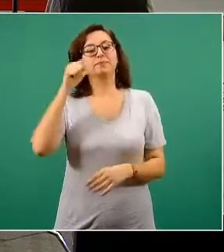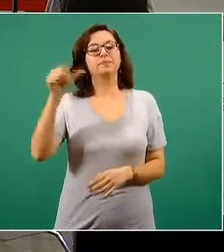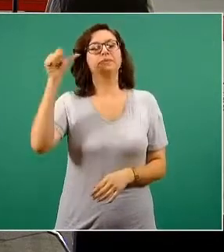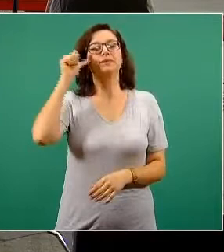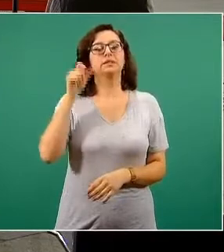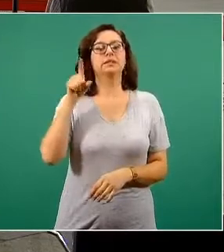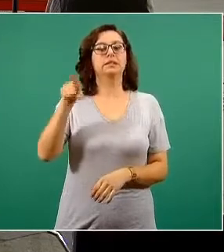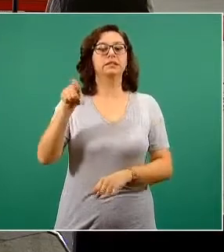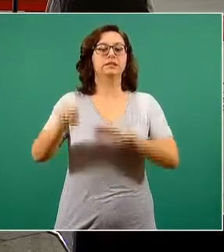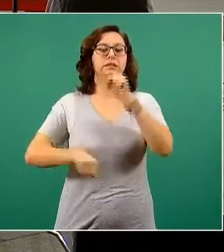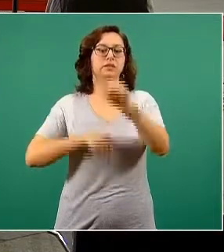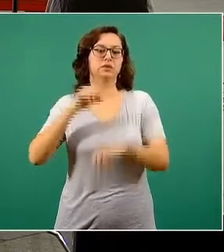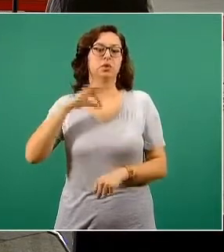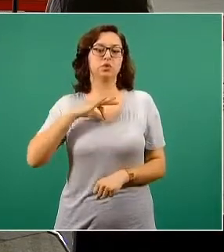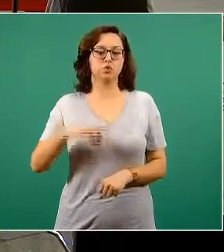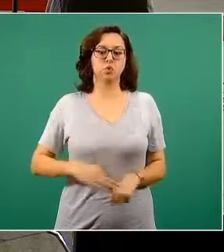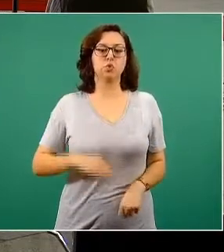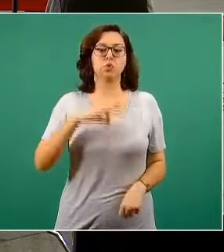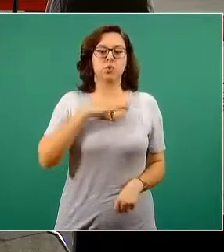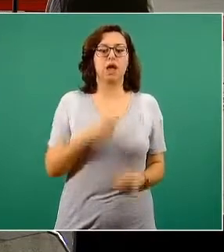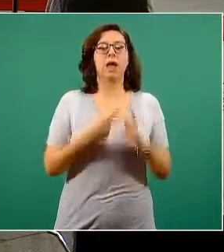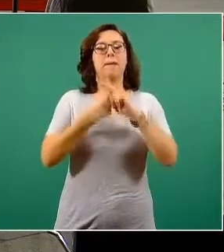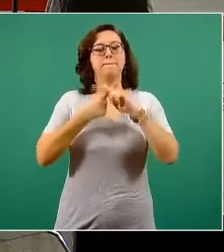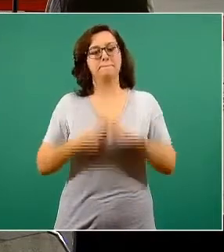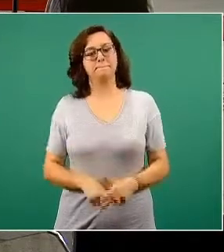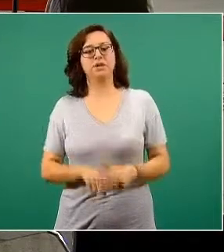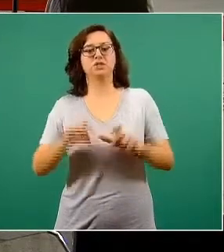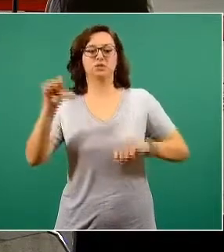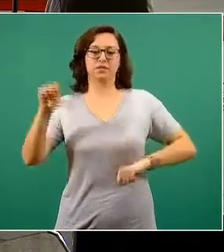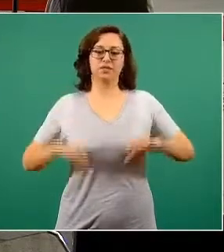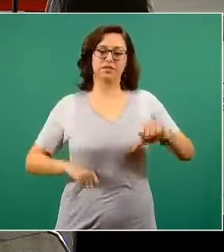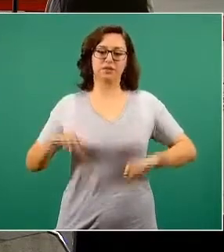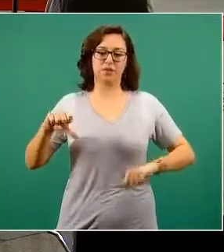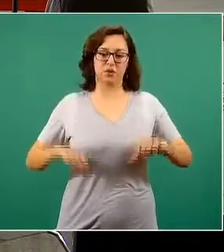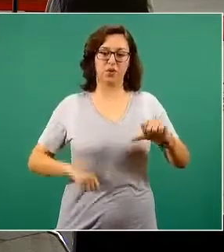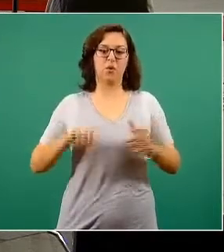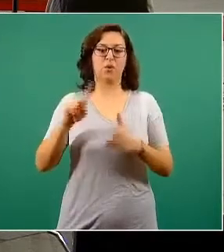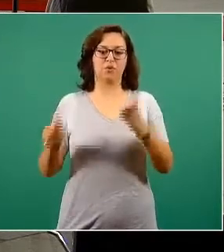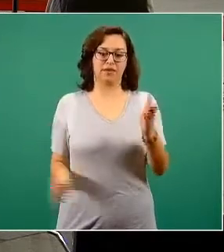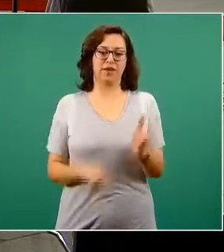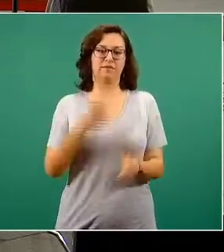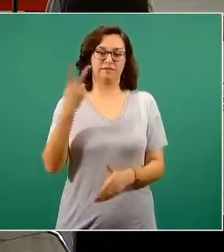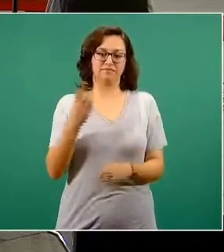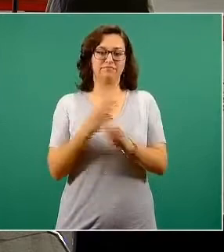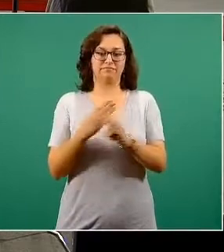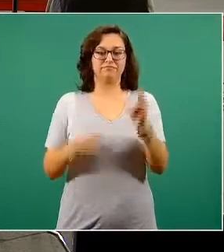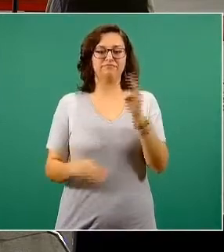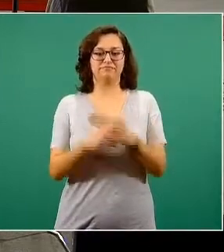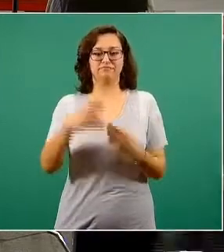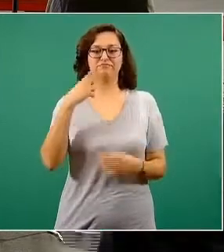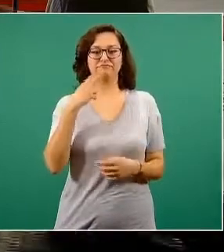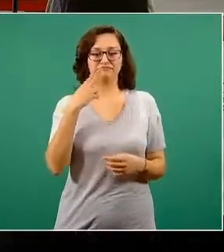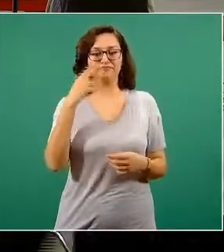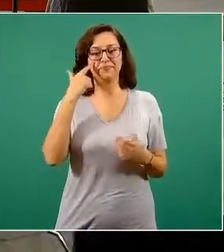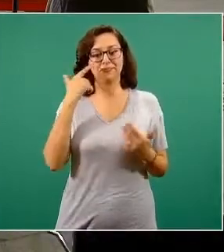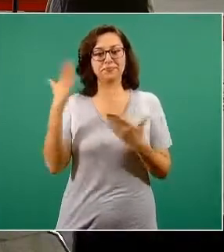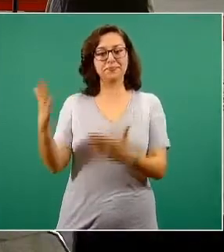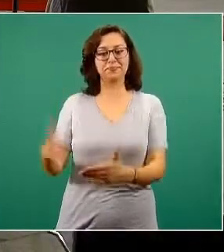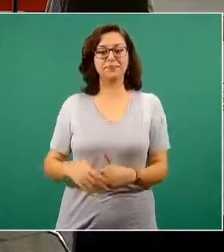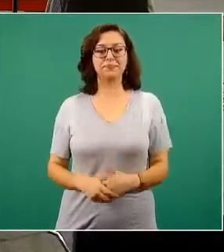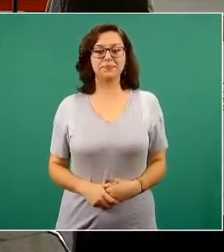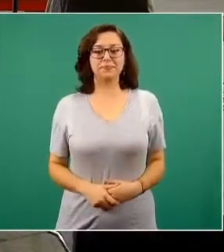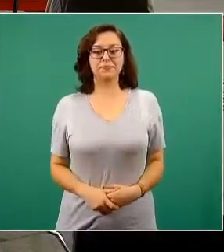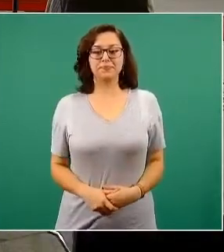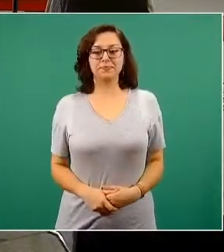Vía Recreativa de Toluca reactivó sus actividades ya utilizando justo estos materiales que la guía propone. Gracias.